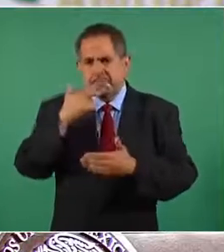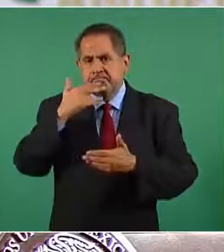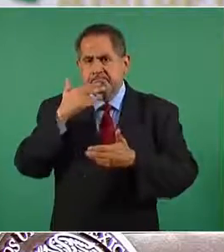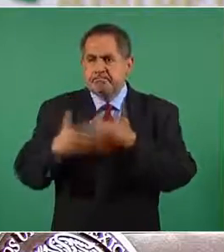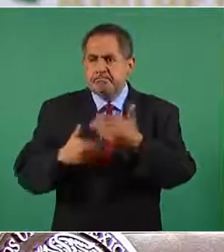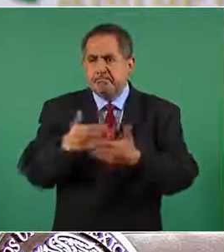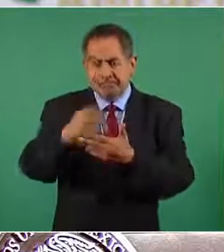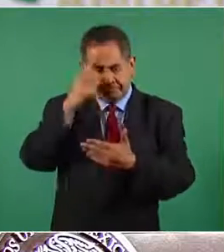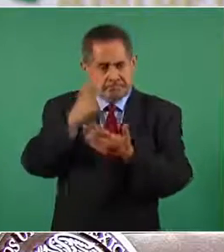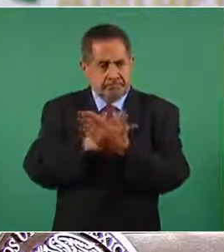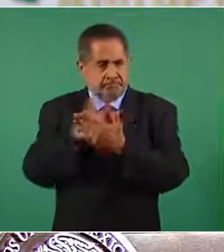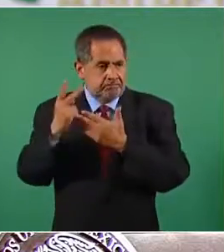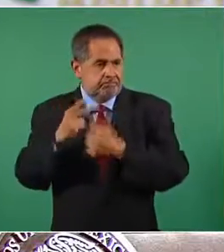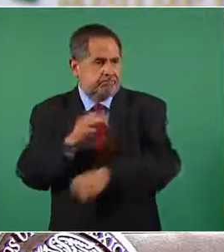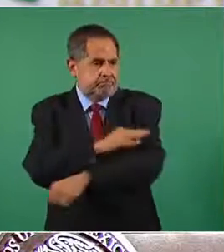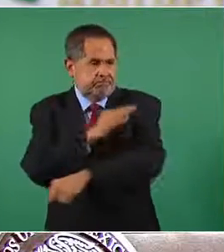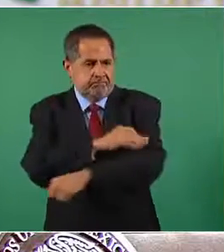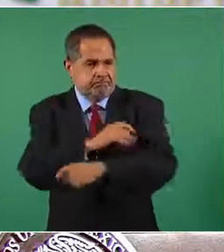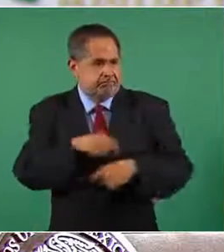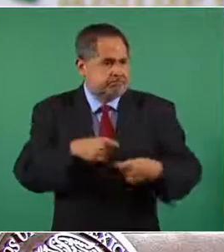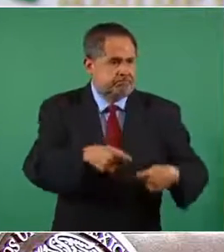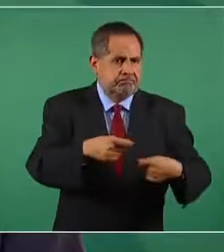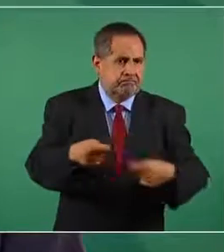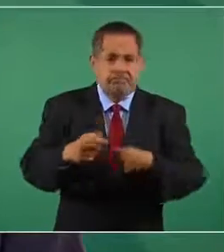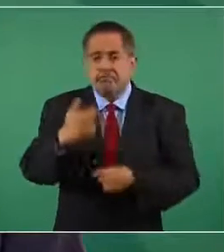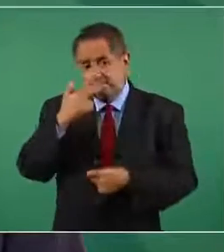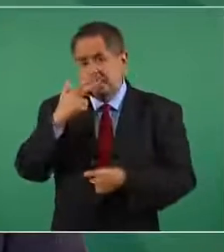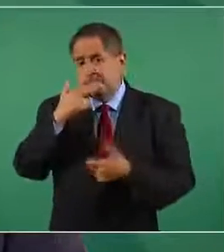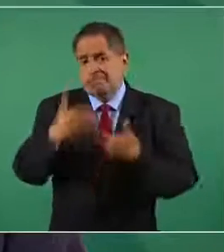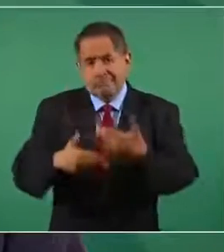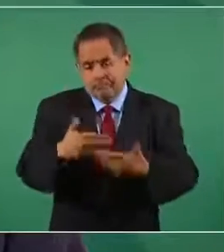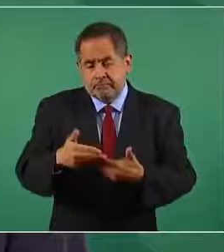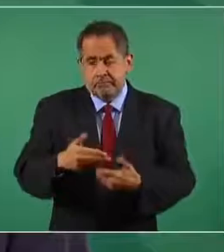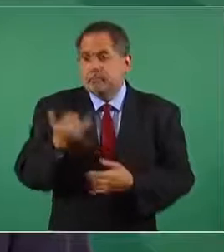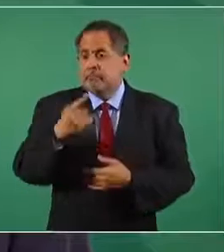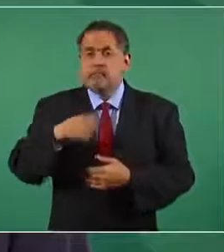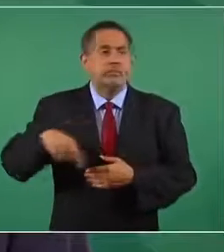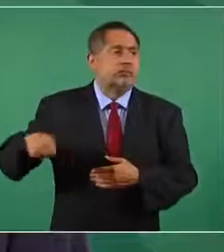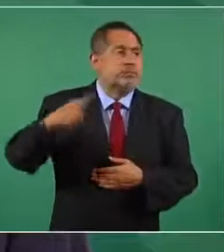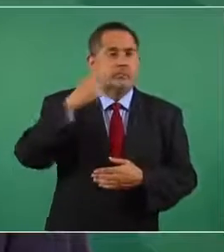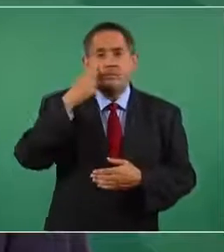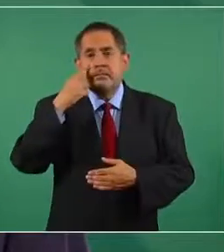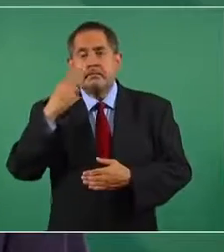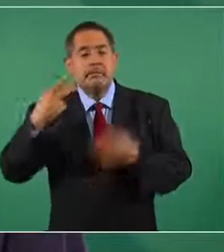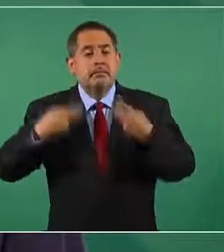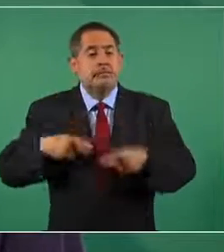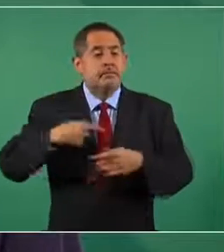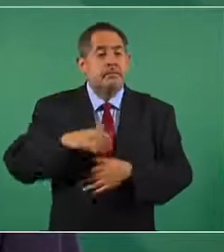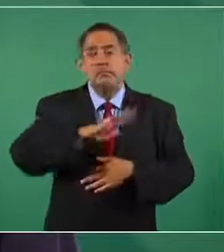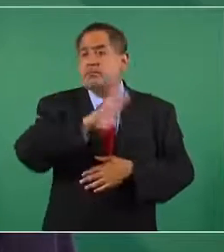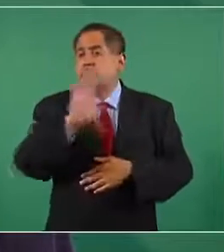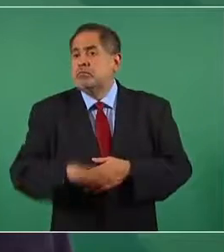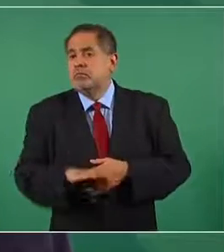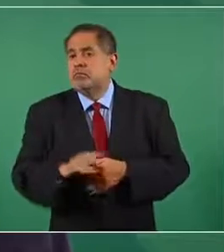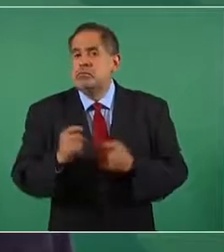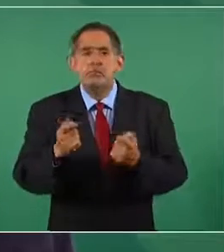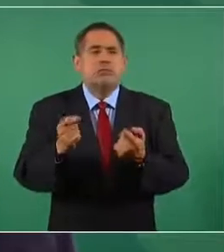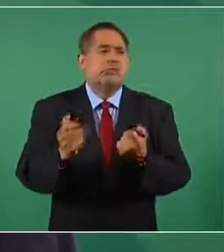el avance del programa, pero además en los beneficios que está teniendo en la reducción de la mortalidad y la enfermedad